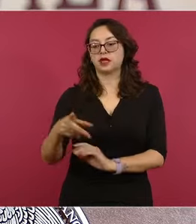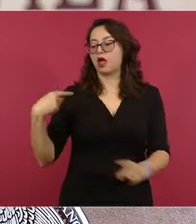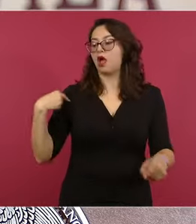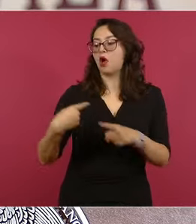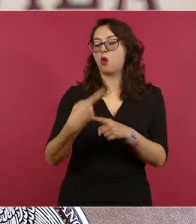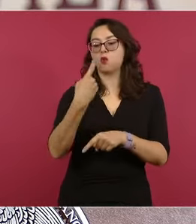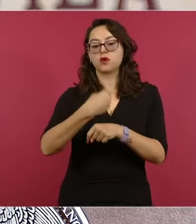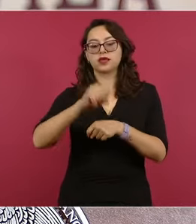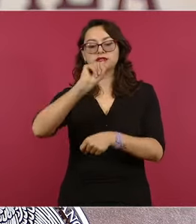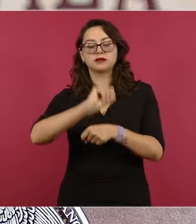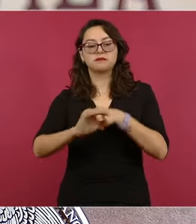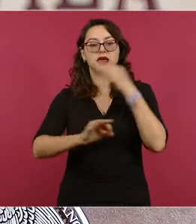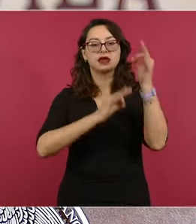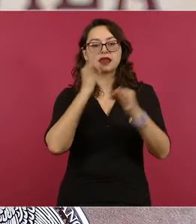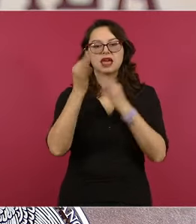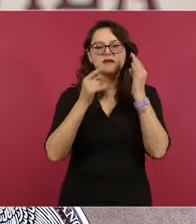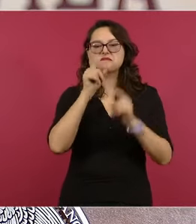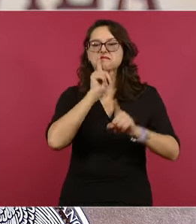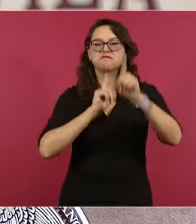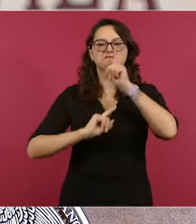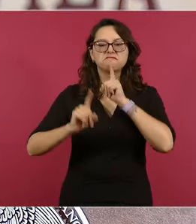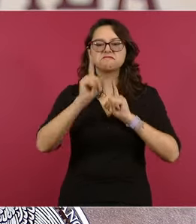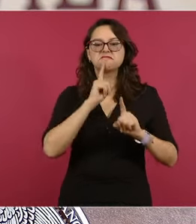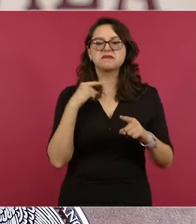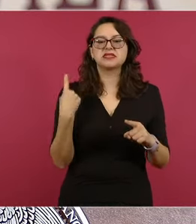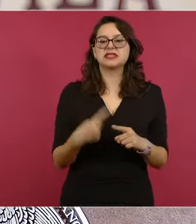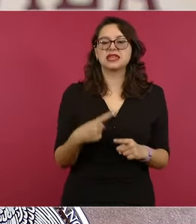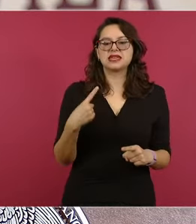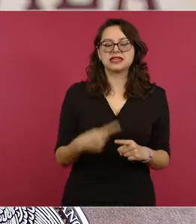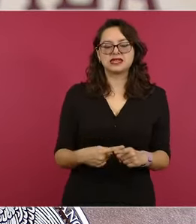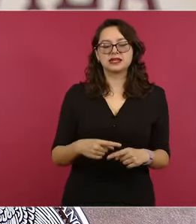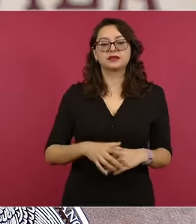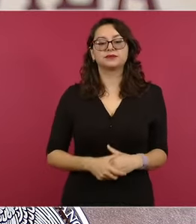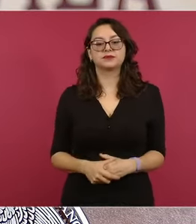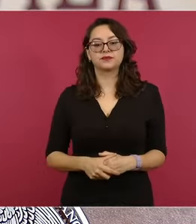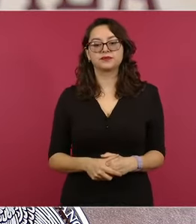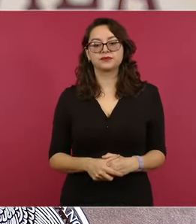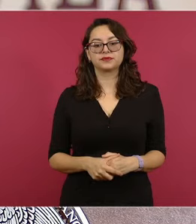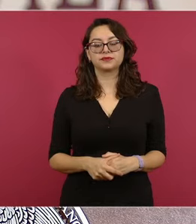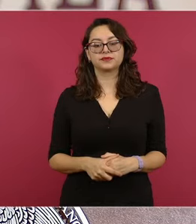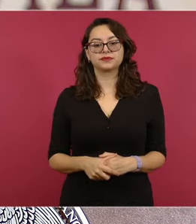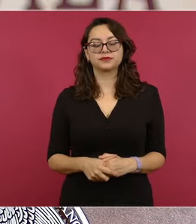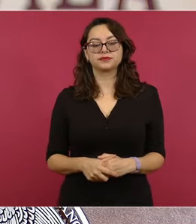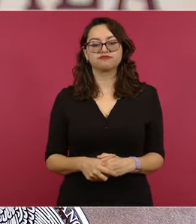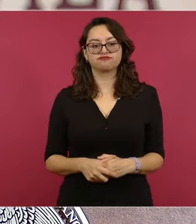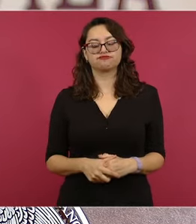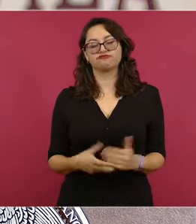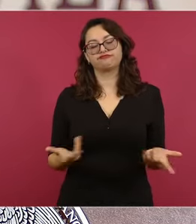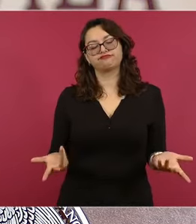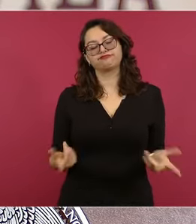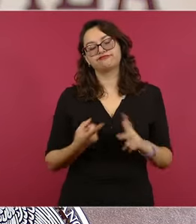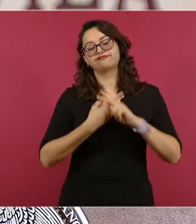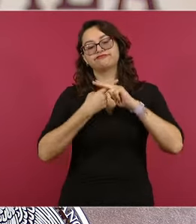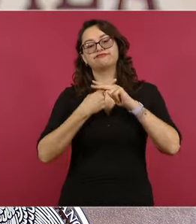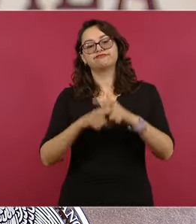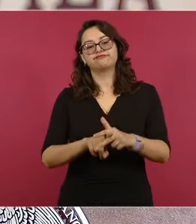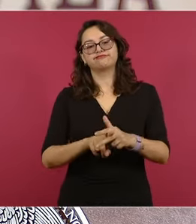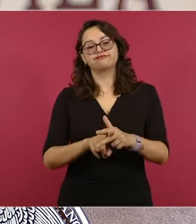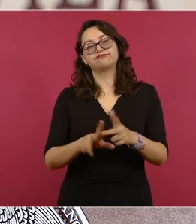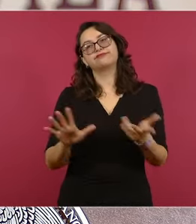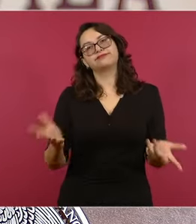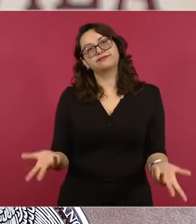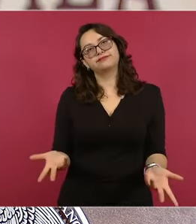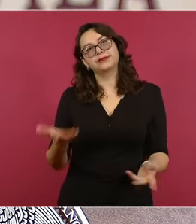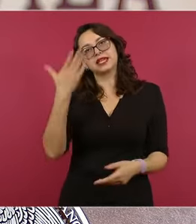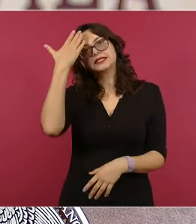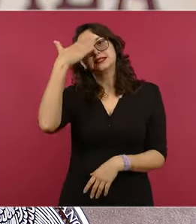de la semana? Y vamos a iniciar con una, ya saben, del Tren Maya, porque